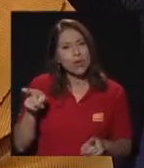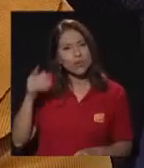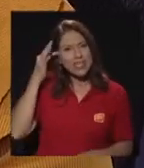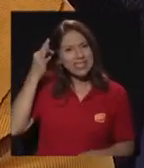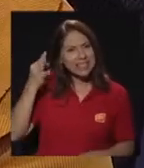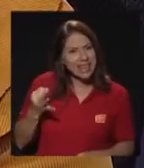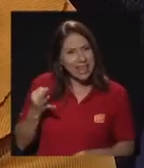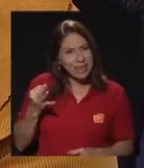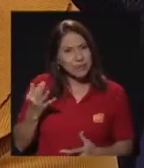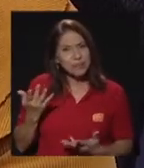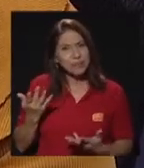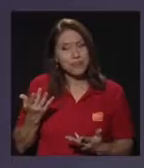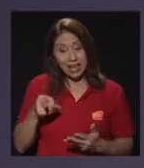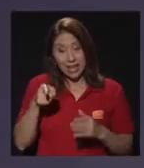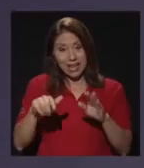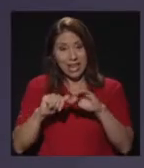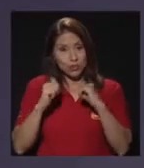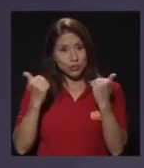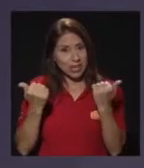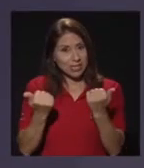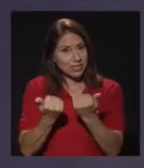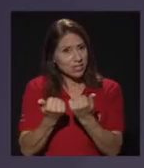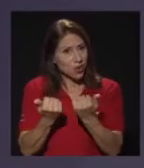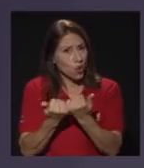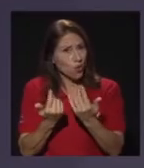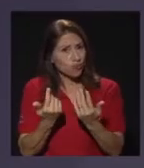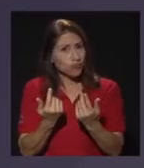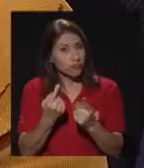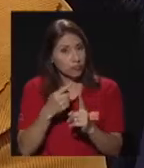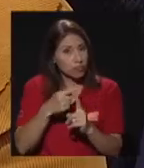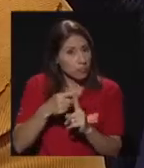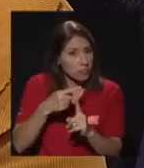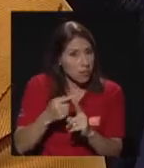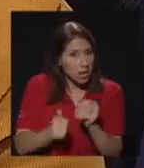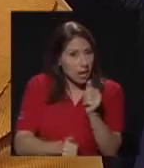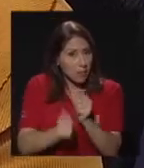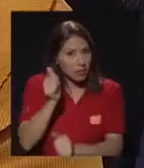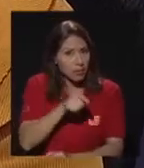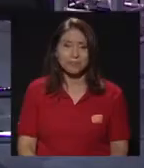le aporta a la asociación que la mayoría sean mujeres?